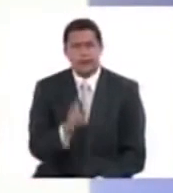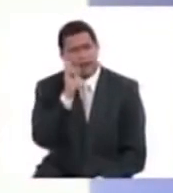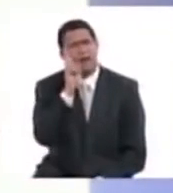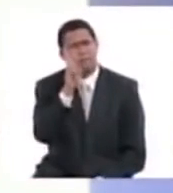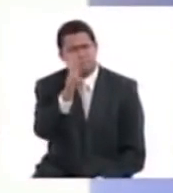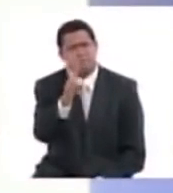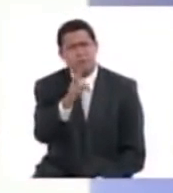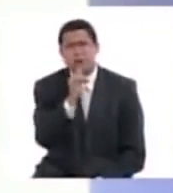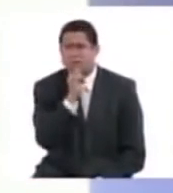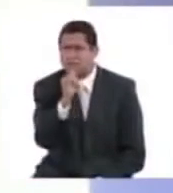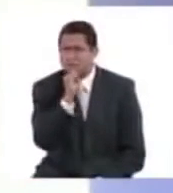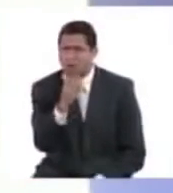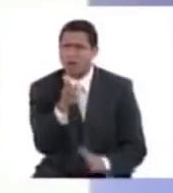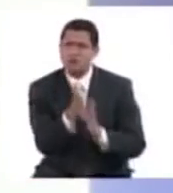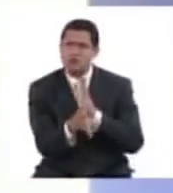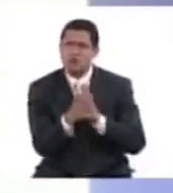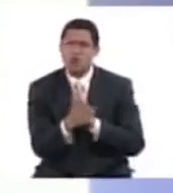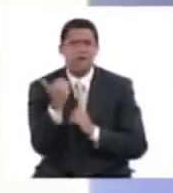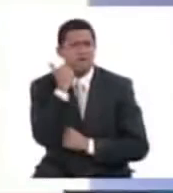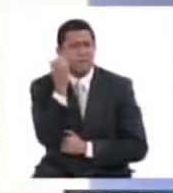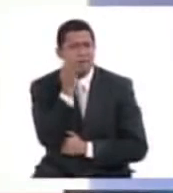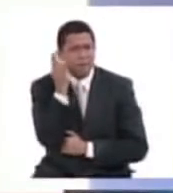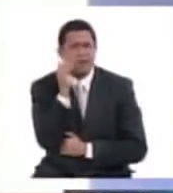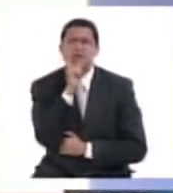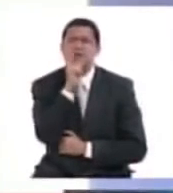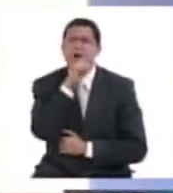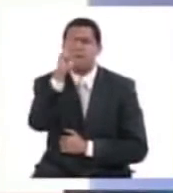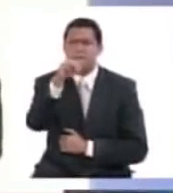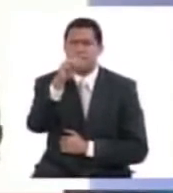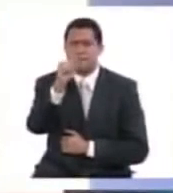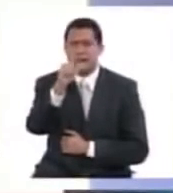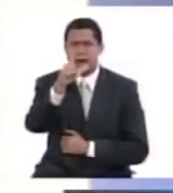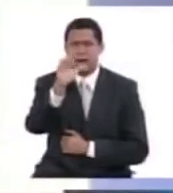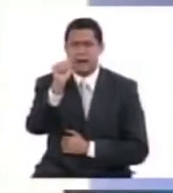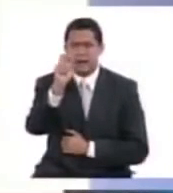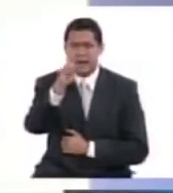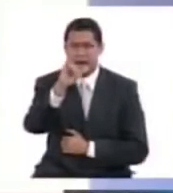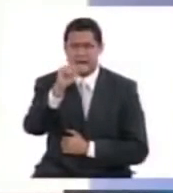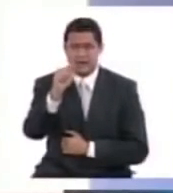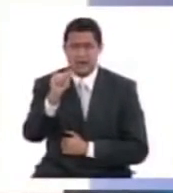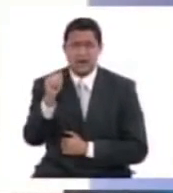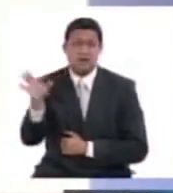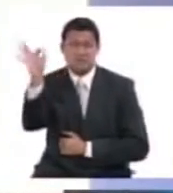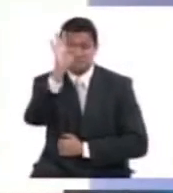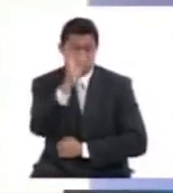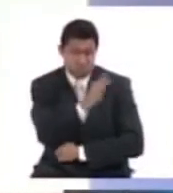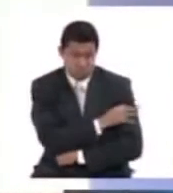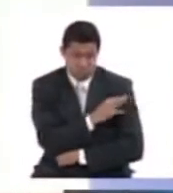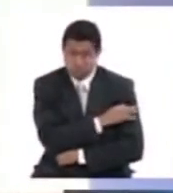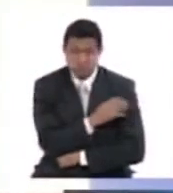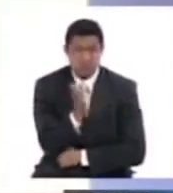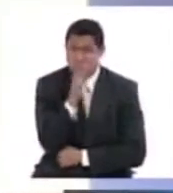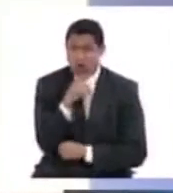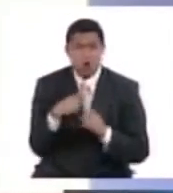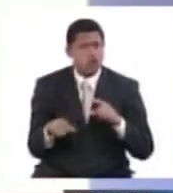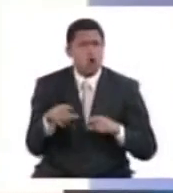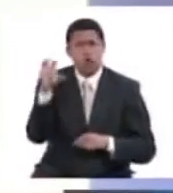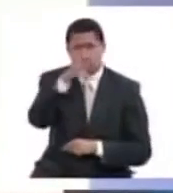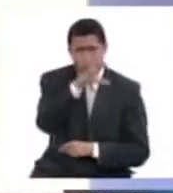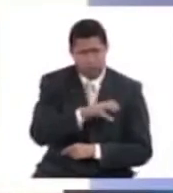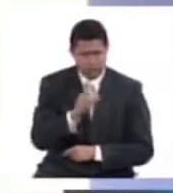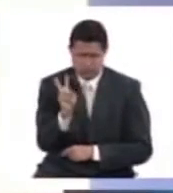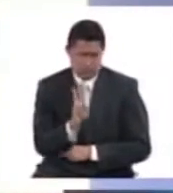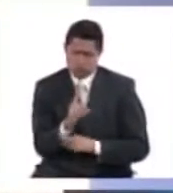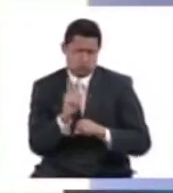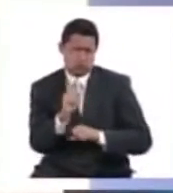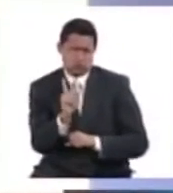Veamos una nota introductoria a lo que es la malaria, cómo se transmite en este caso por un mosquito llamado Anopheles, que no está presente en todas las regiones del país.